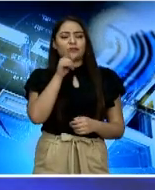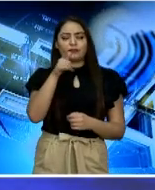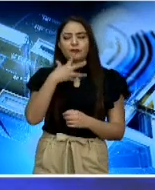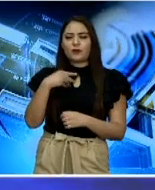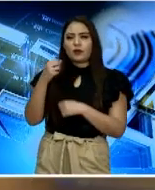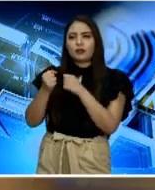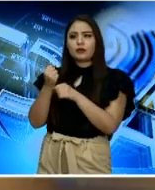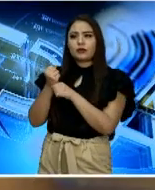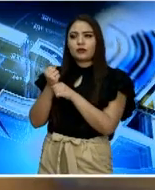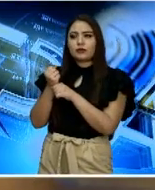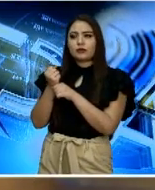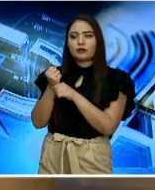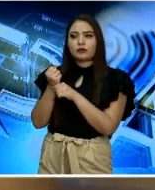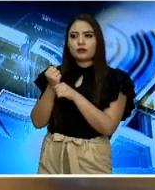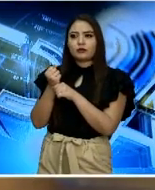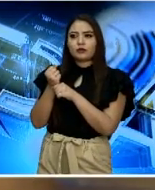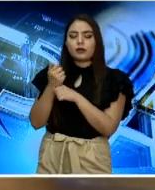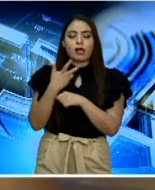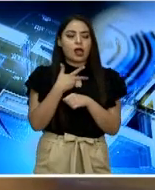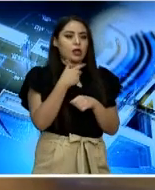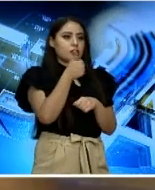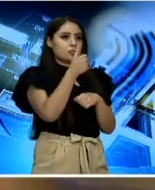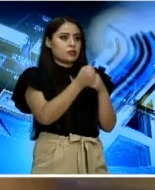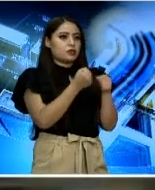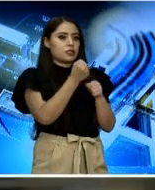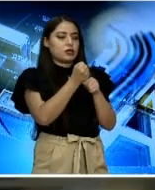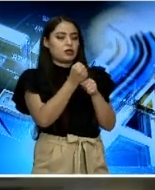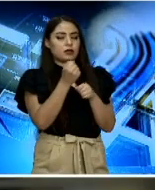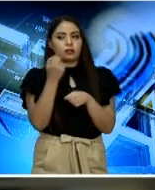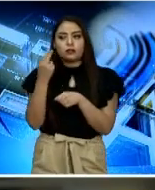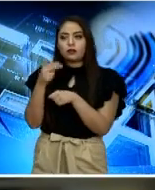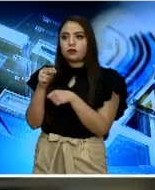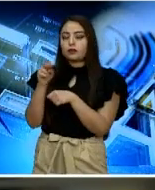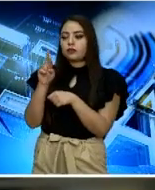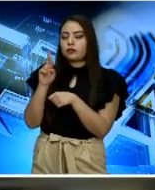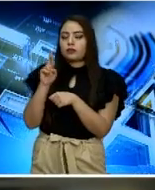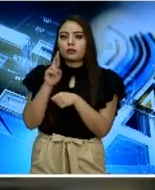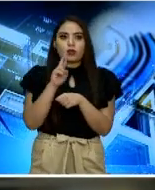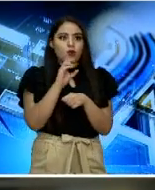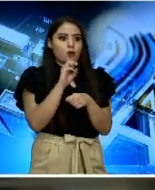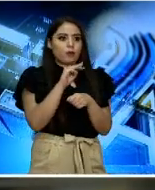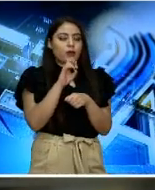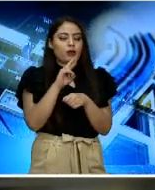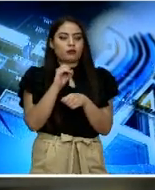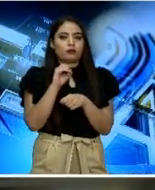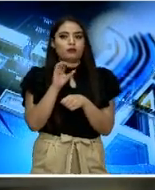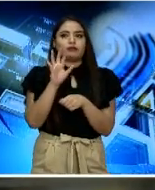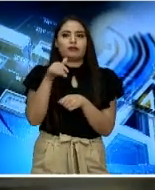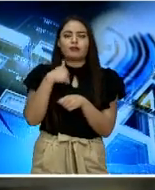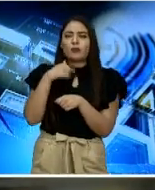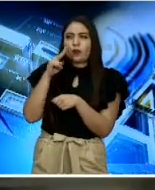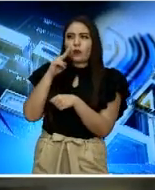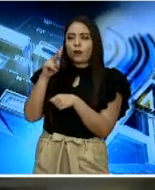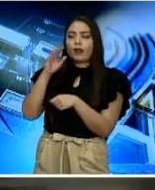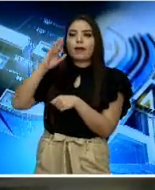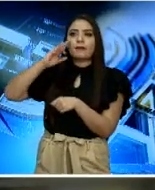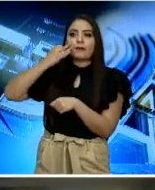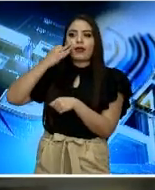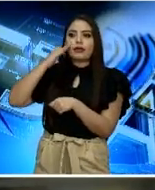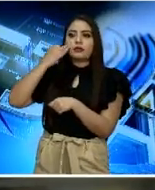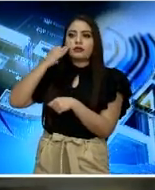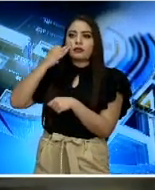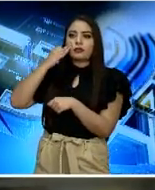Tiene 6 años. ¿Se llama? Romeo. Romeo. Yo veía una publicación en Facebook que ahora se ha hecho pues muy